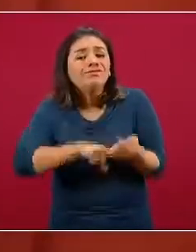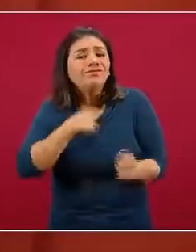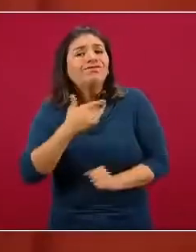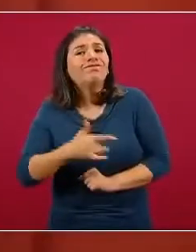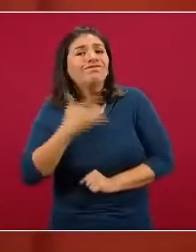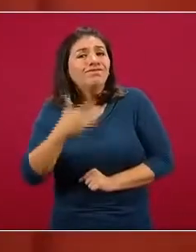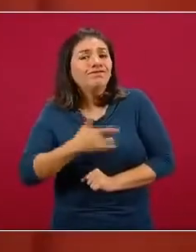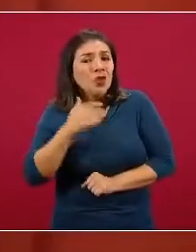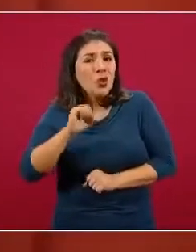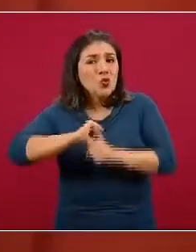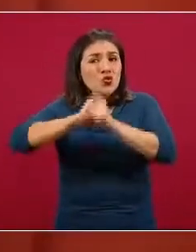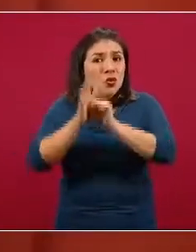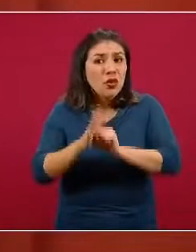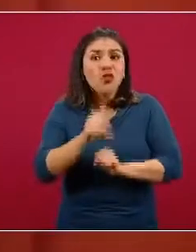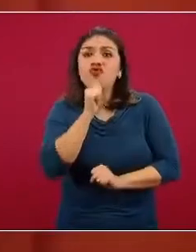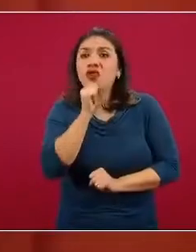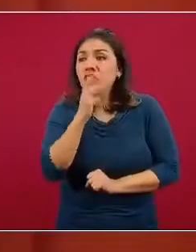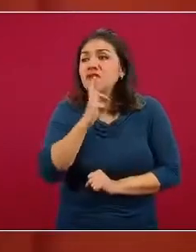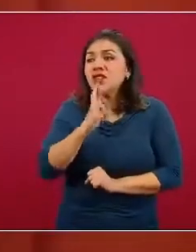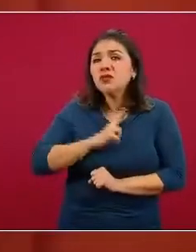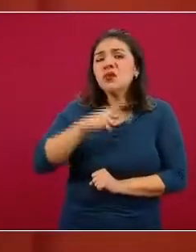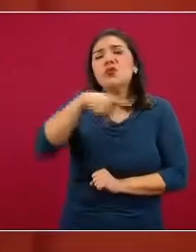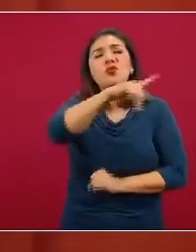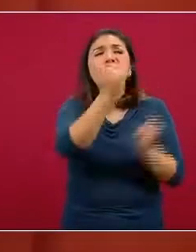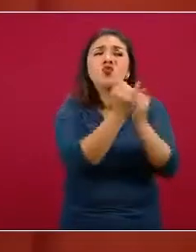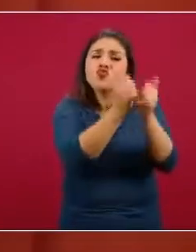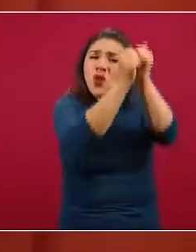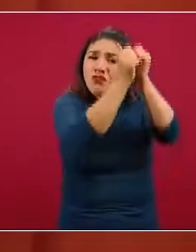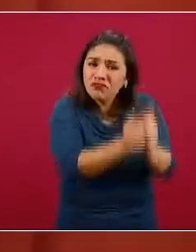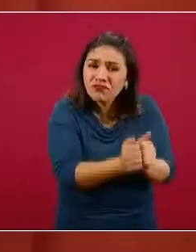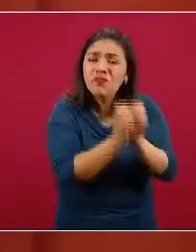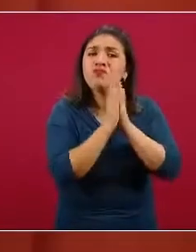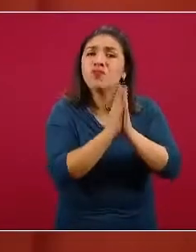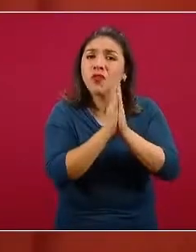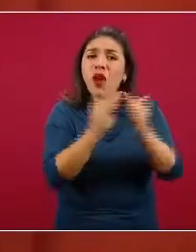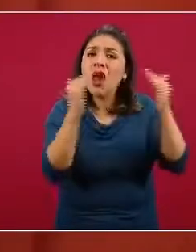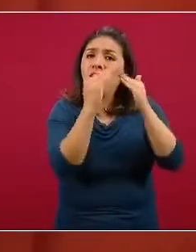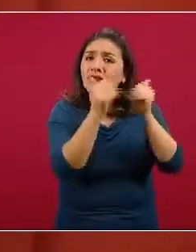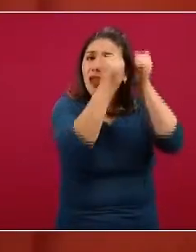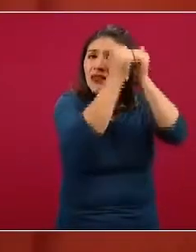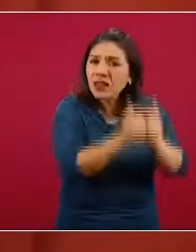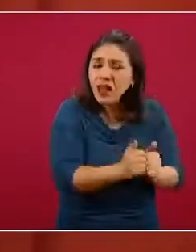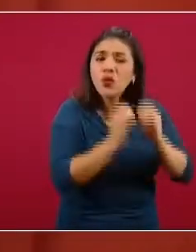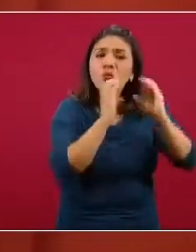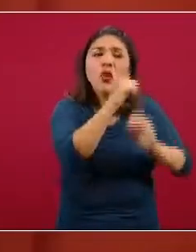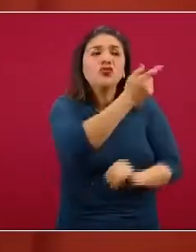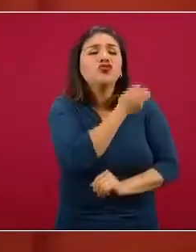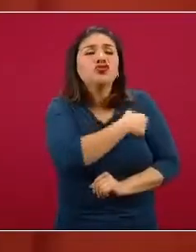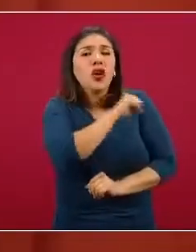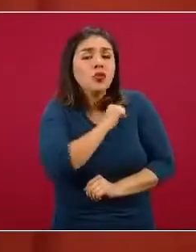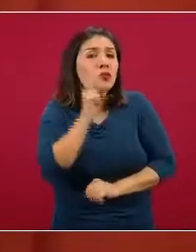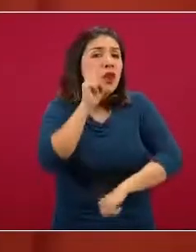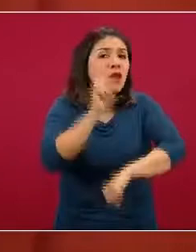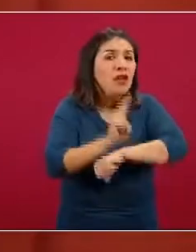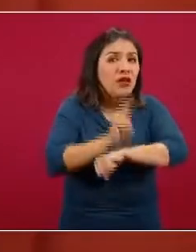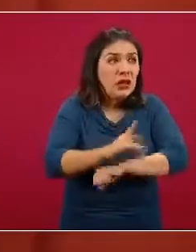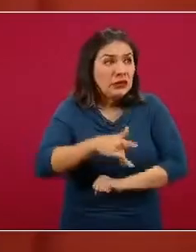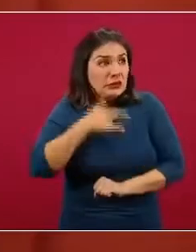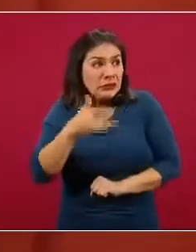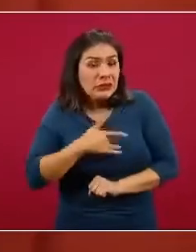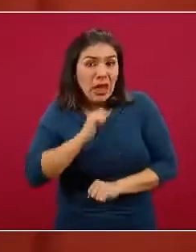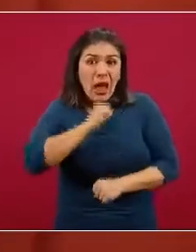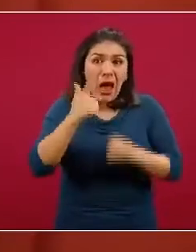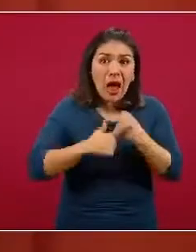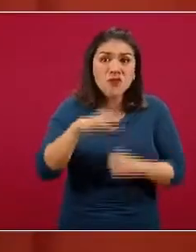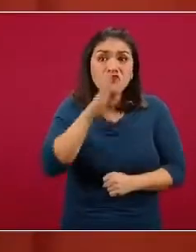COVID, aún no me dan el resultado, pero guárdate también, aíslate, quédate en casa y cuida tu salud, vigila. Si empiezas con